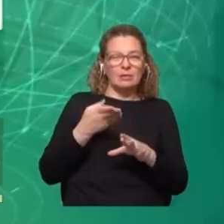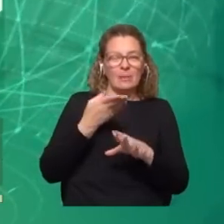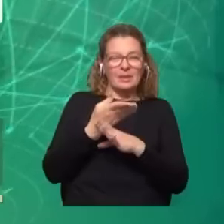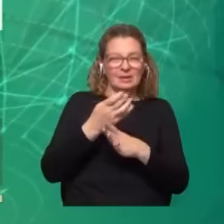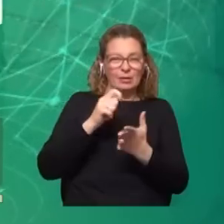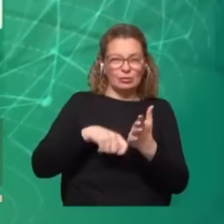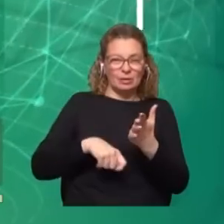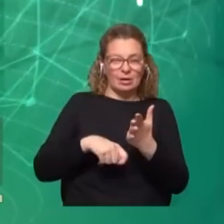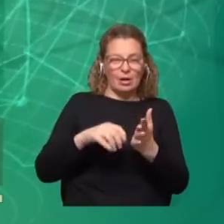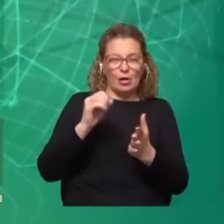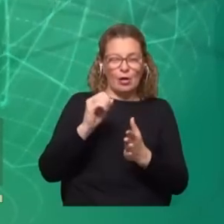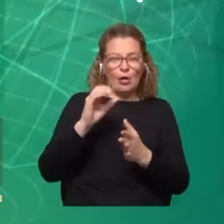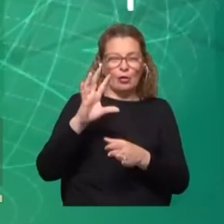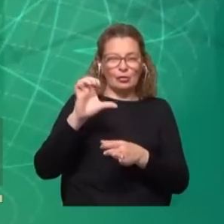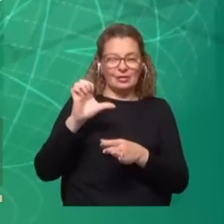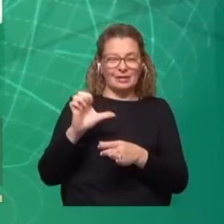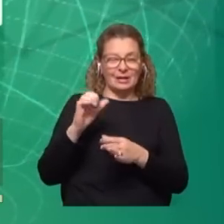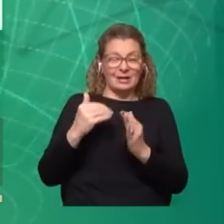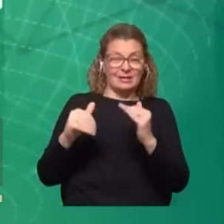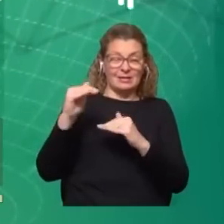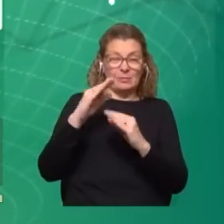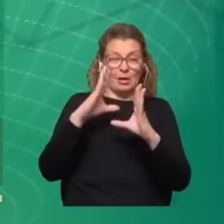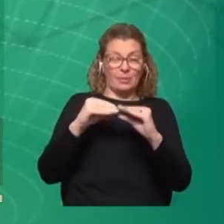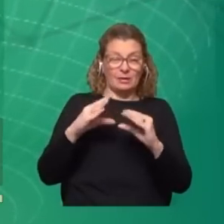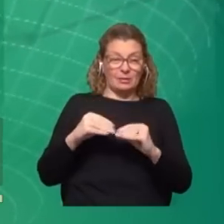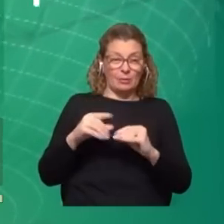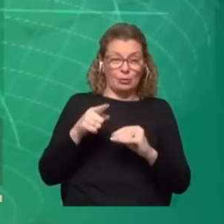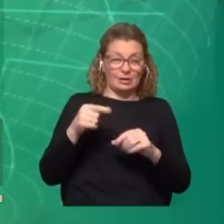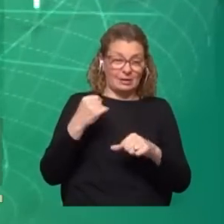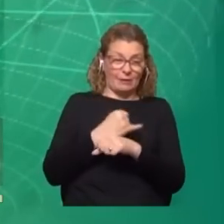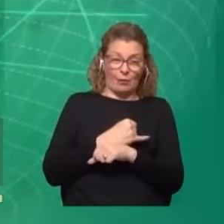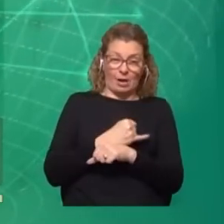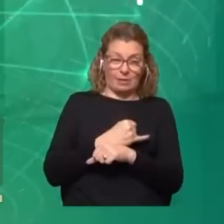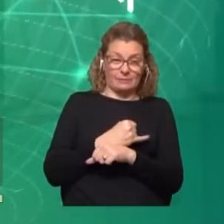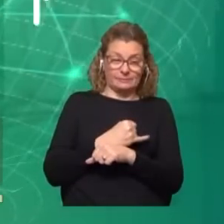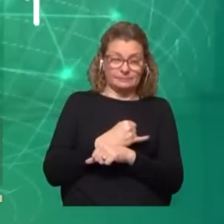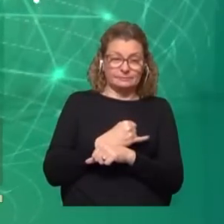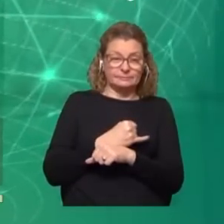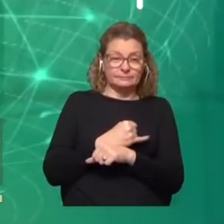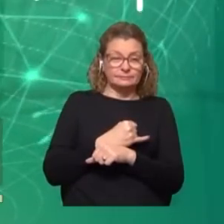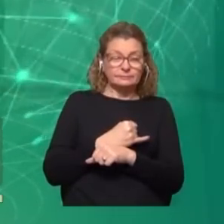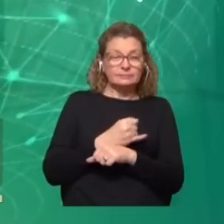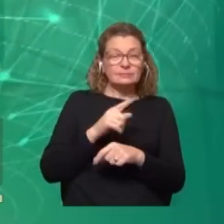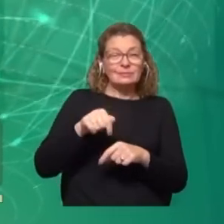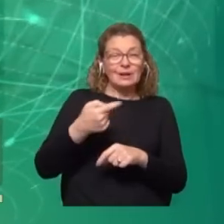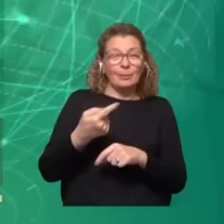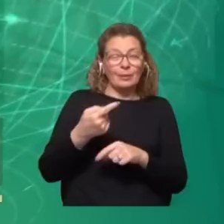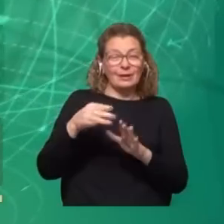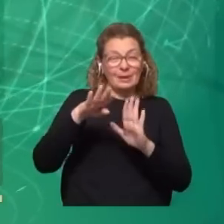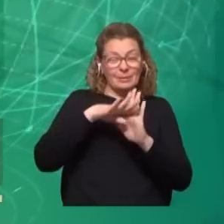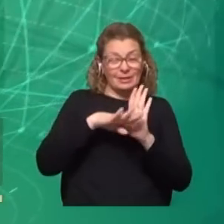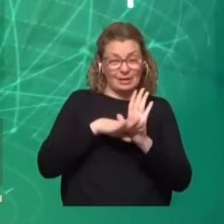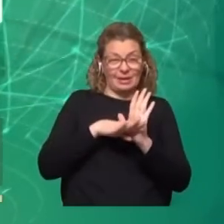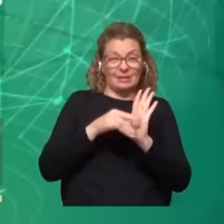autorización aoc pasando por encima de la cooperativa usted está equivocado y después las medidas que Nosotros